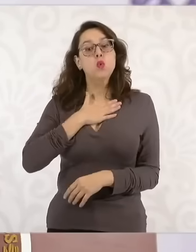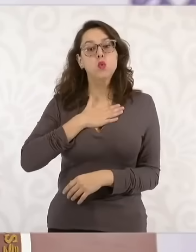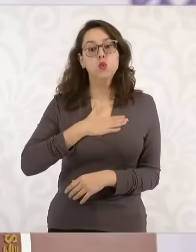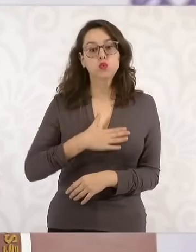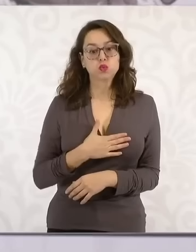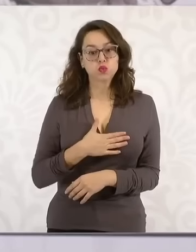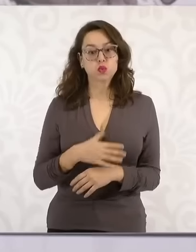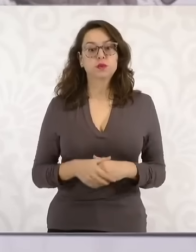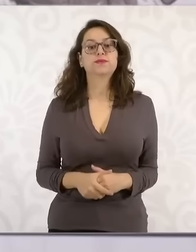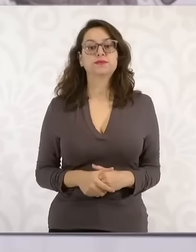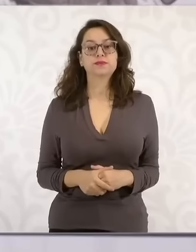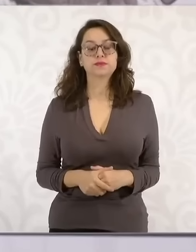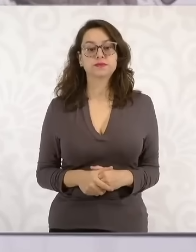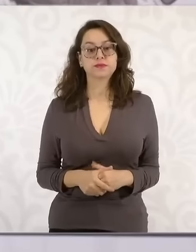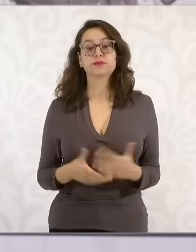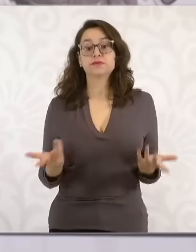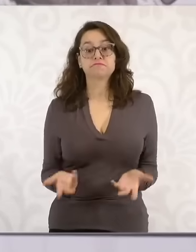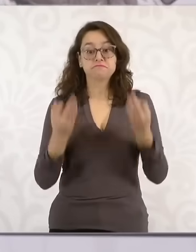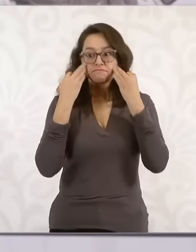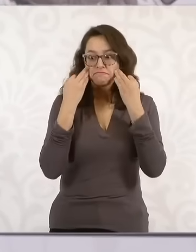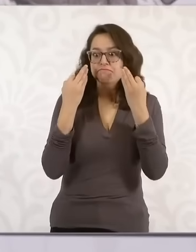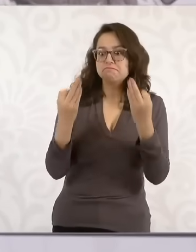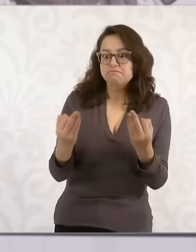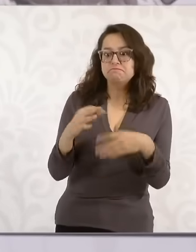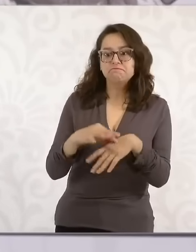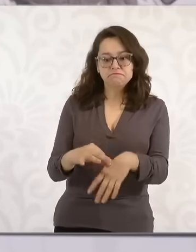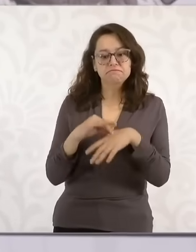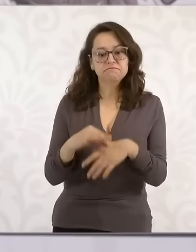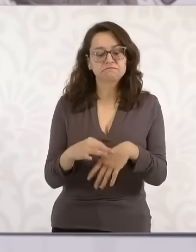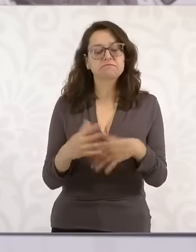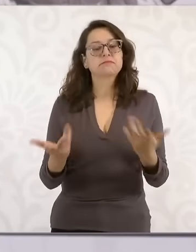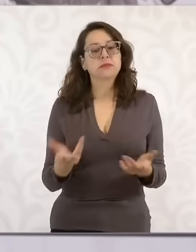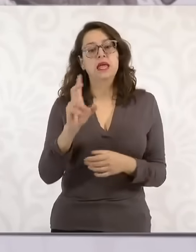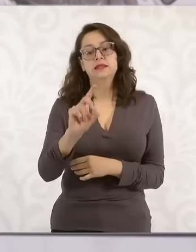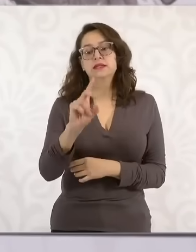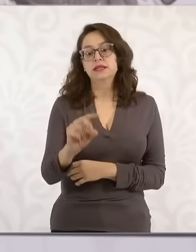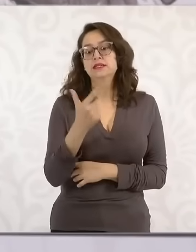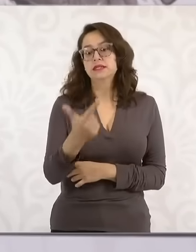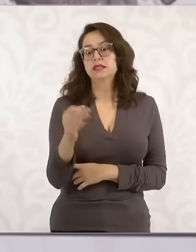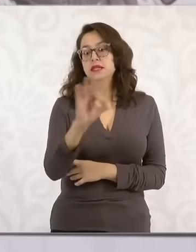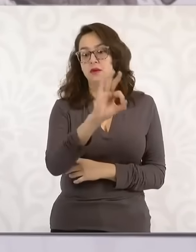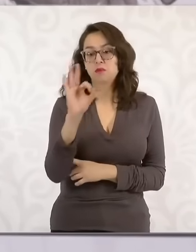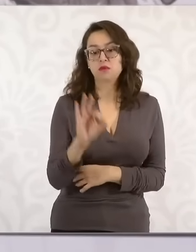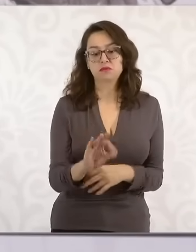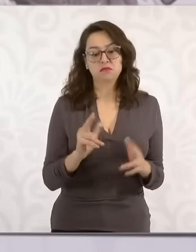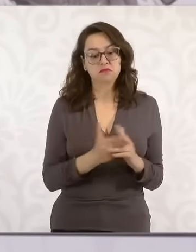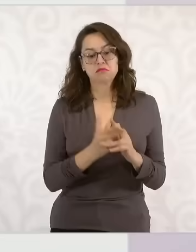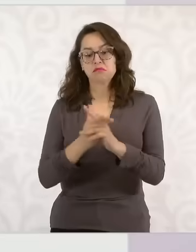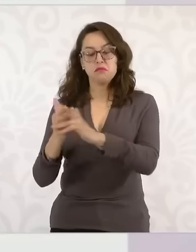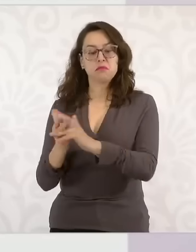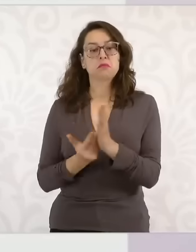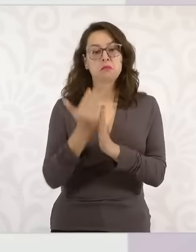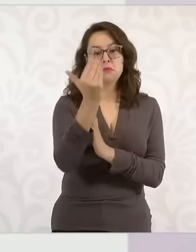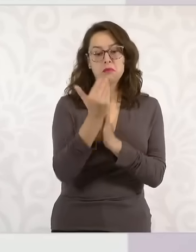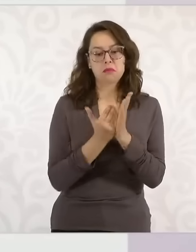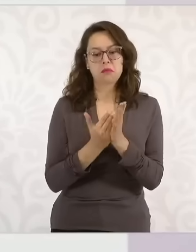territorio. Los resultados están a la vista: una reducción de 37% en el homicidio doloso,